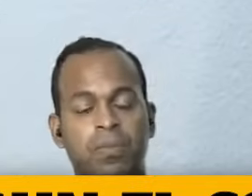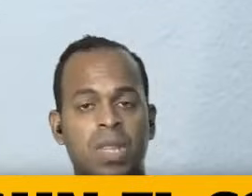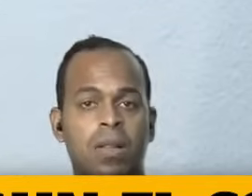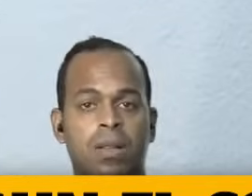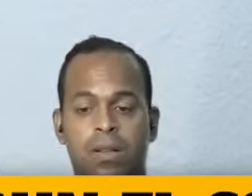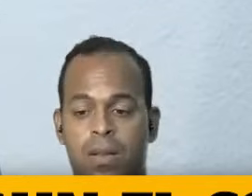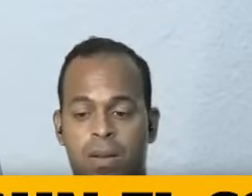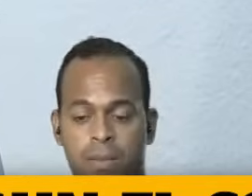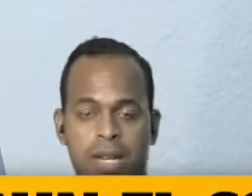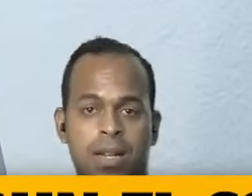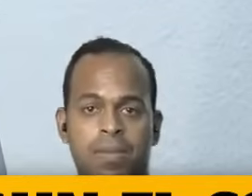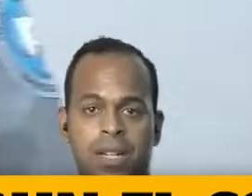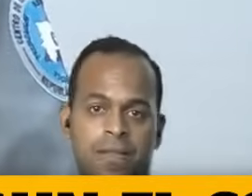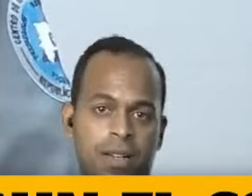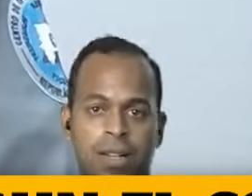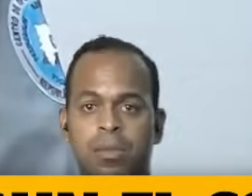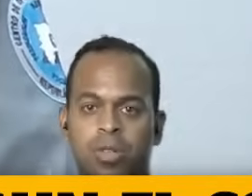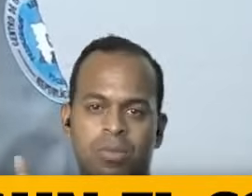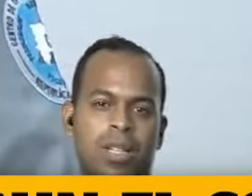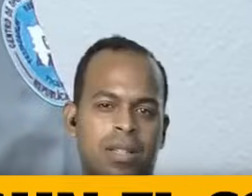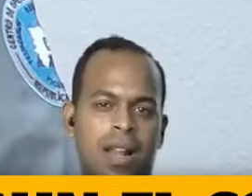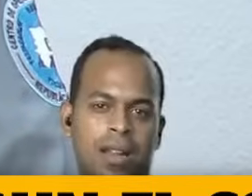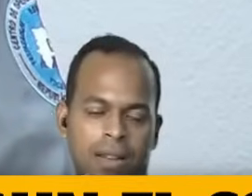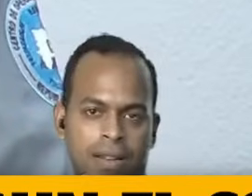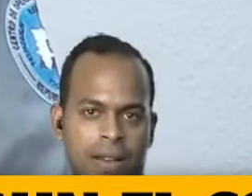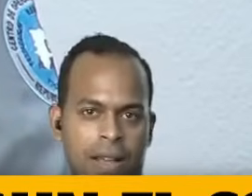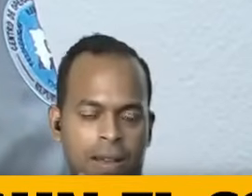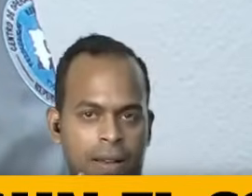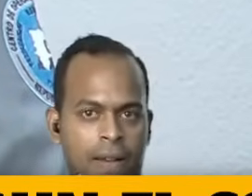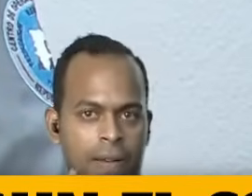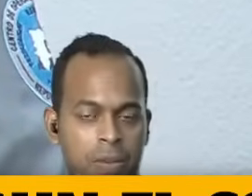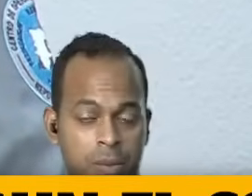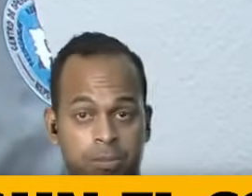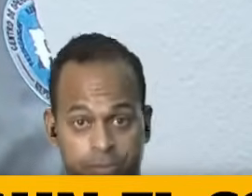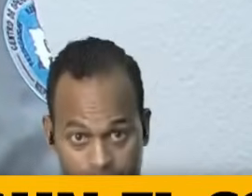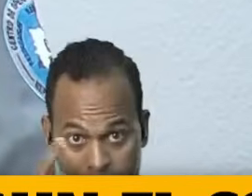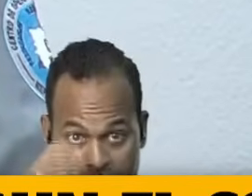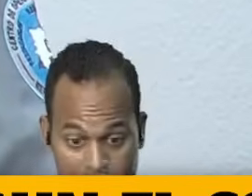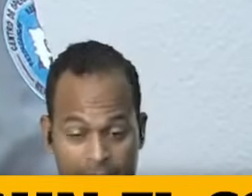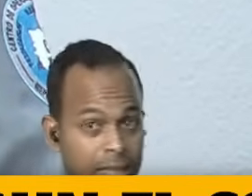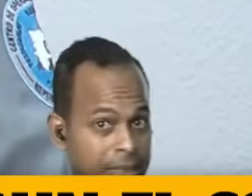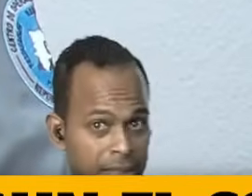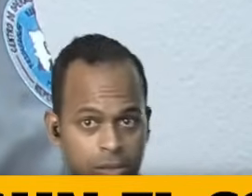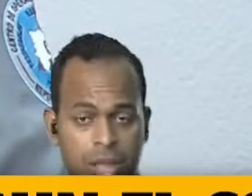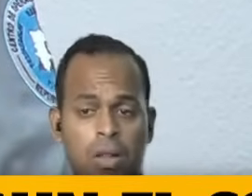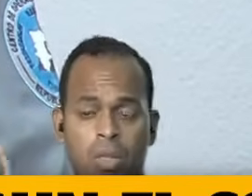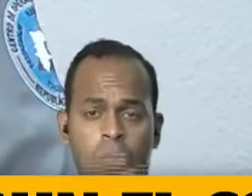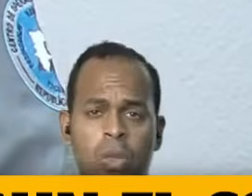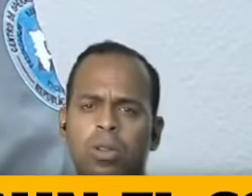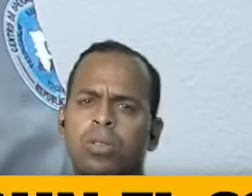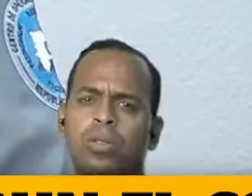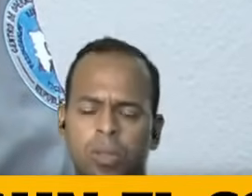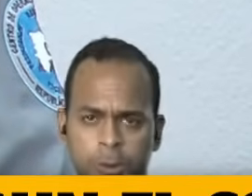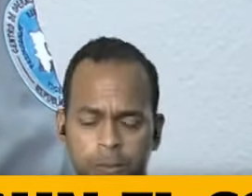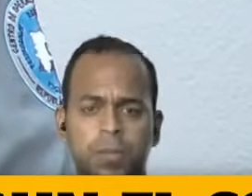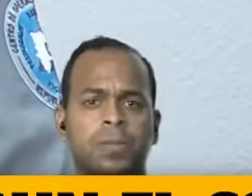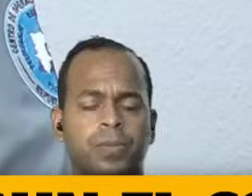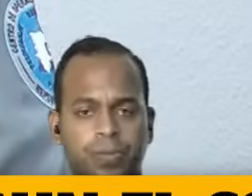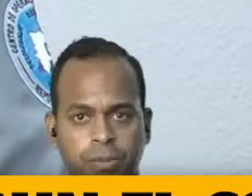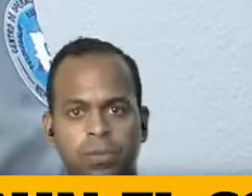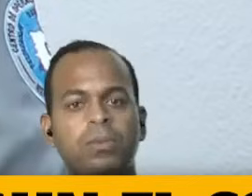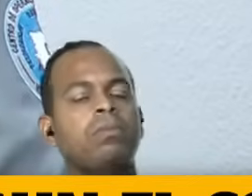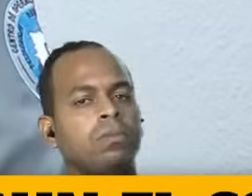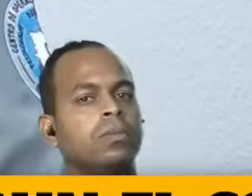Le pedimos a la población en alto riesgo en las provincias alertadas no descuidarse. Todavía, según las proyecciones de la